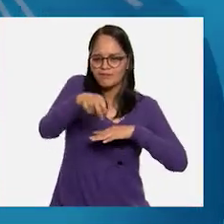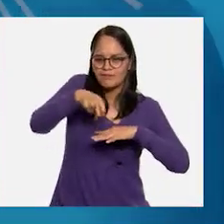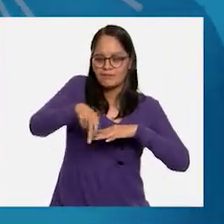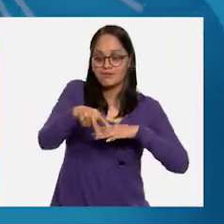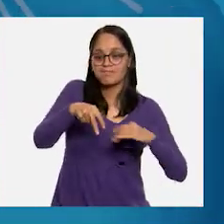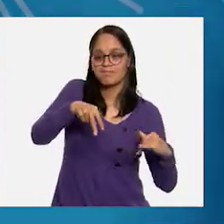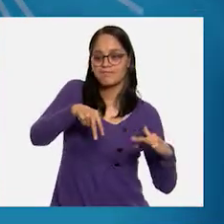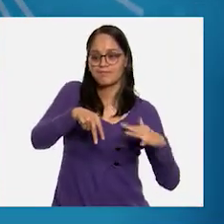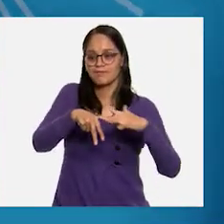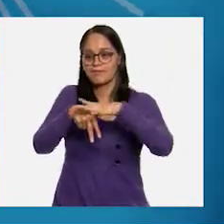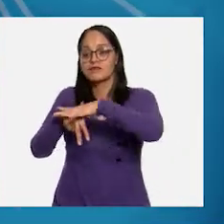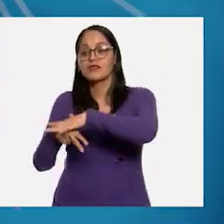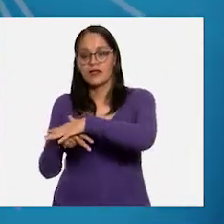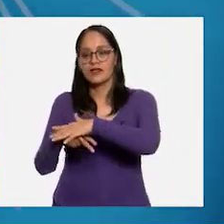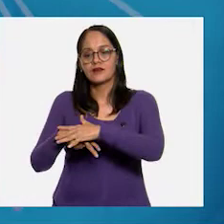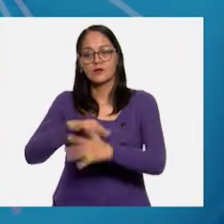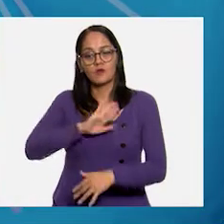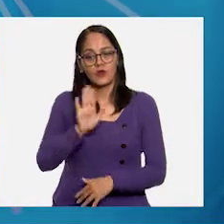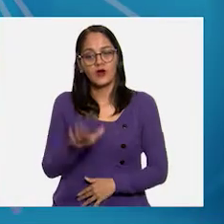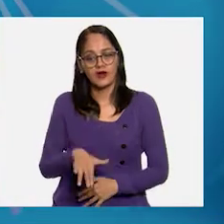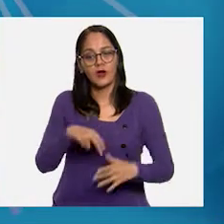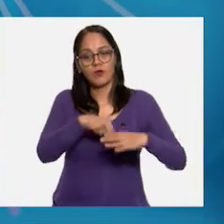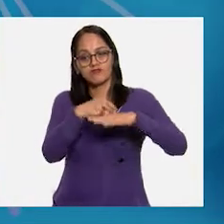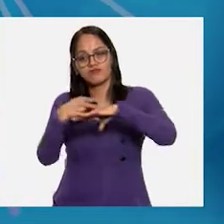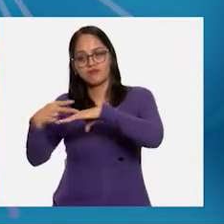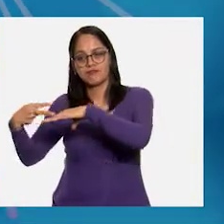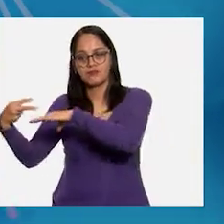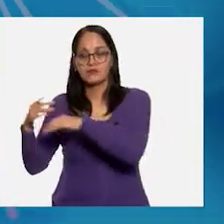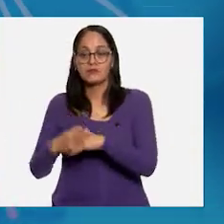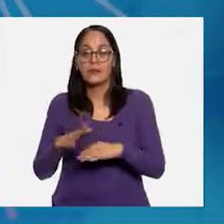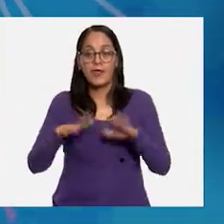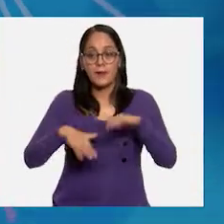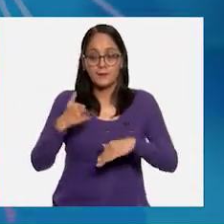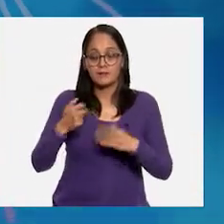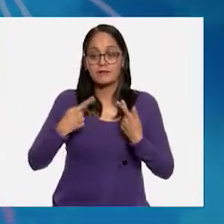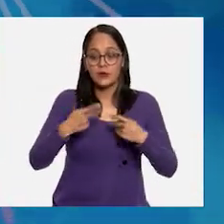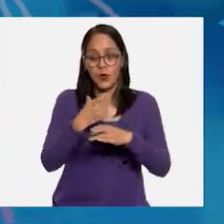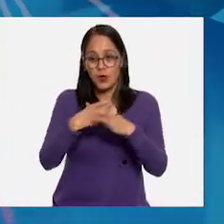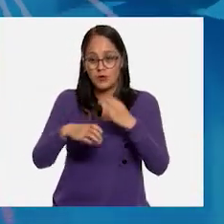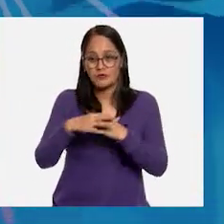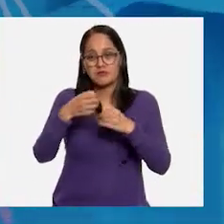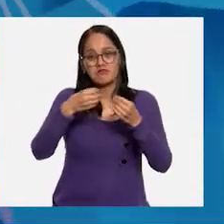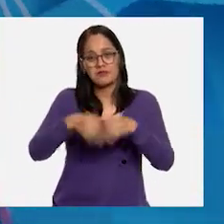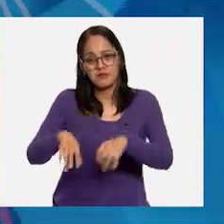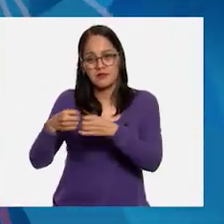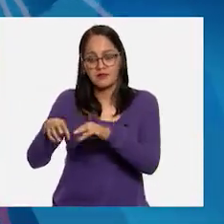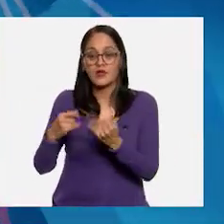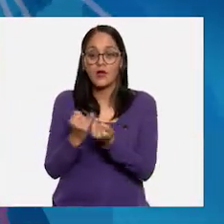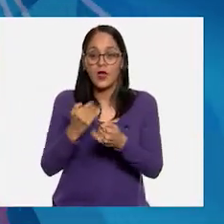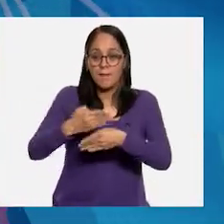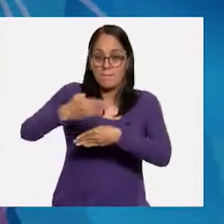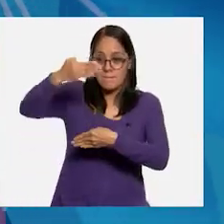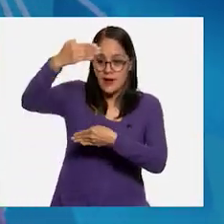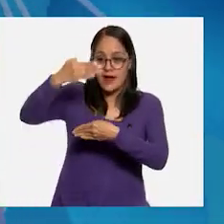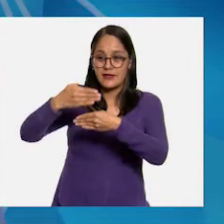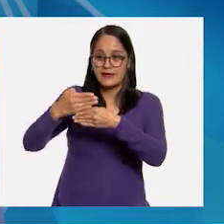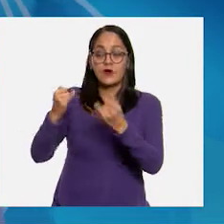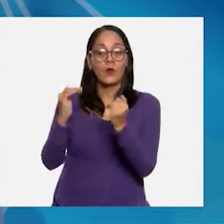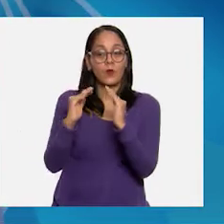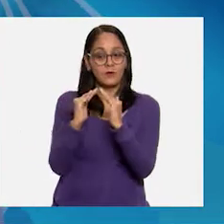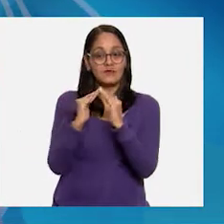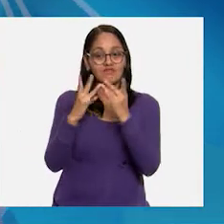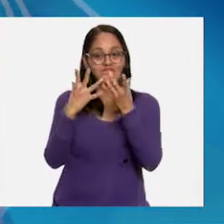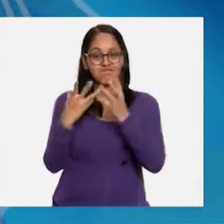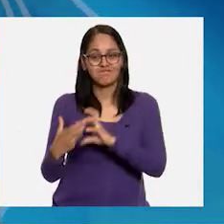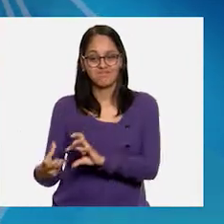ser arrastrados e incluso perder la vida. También se presentan pérdidas económicas y de bienes materiales. En ocasiones bardas, muros o la vivienda completa es